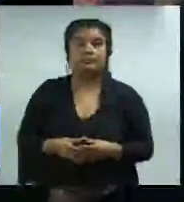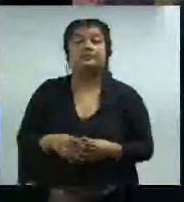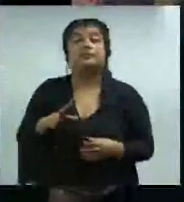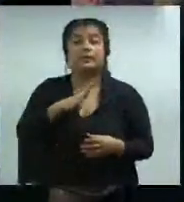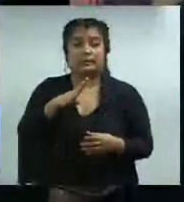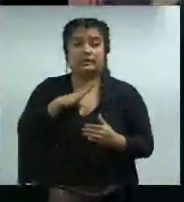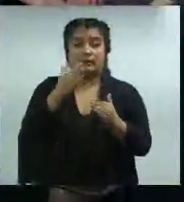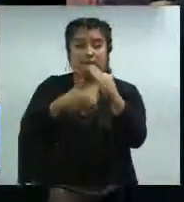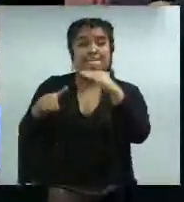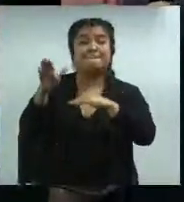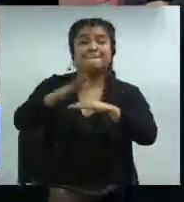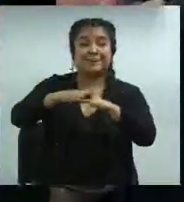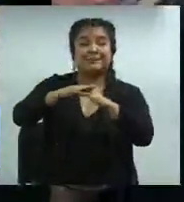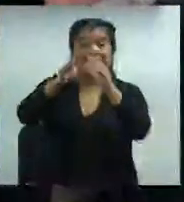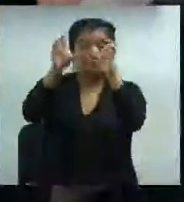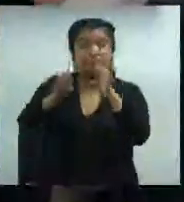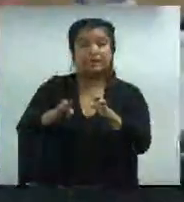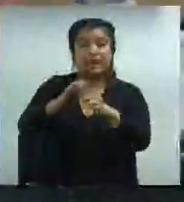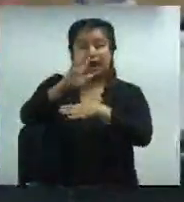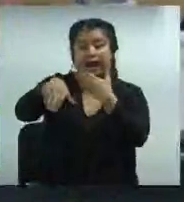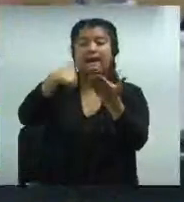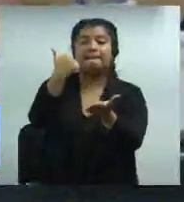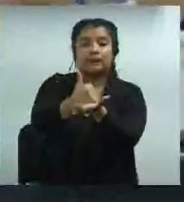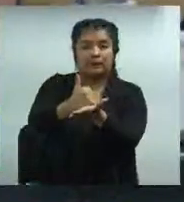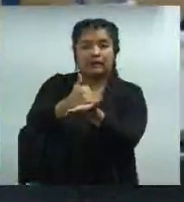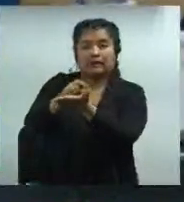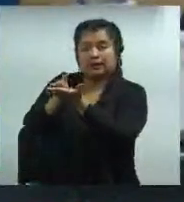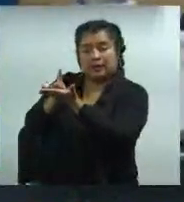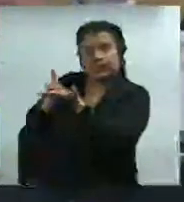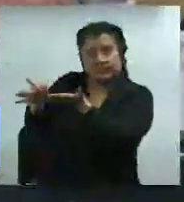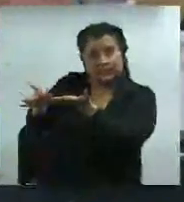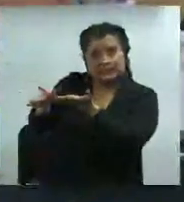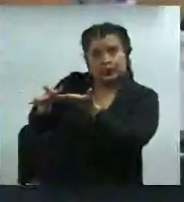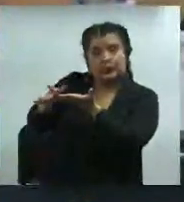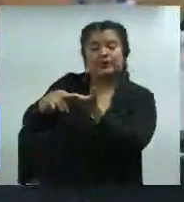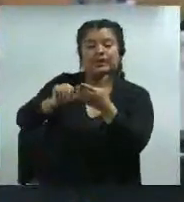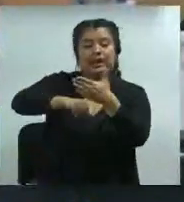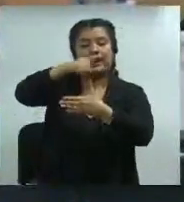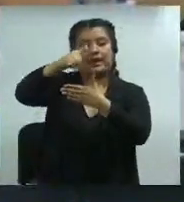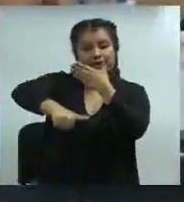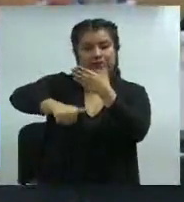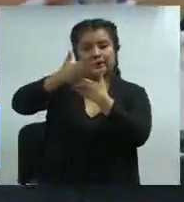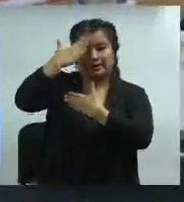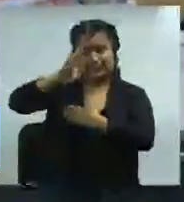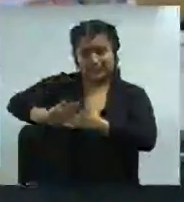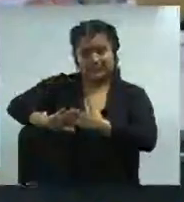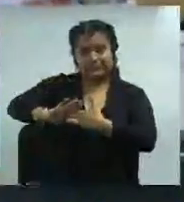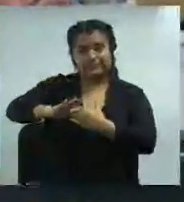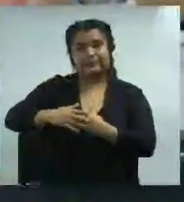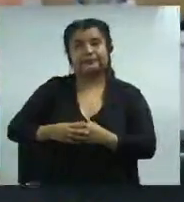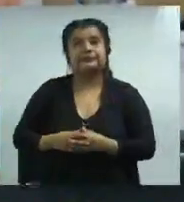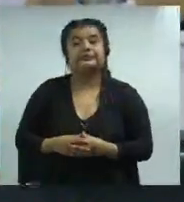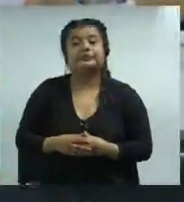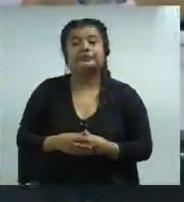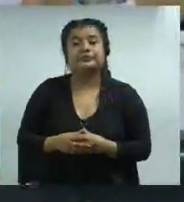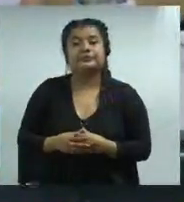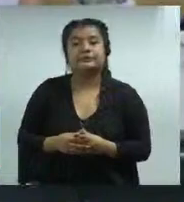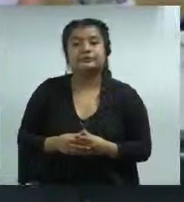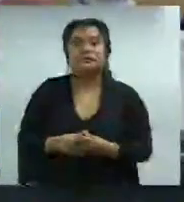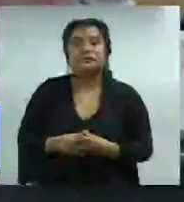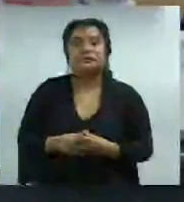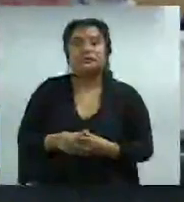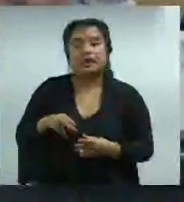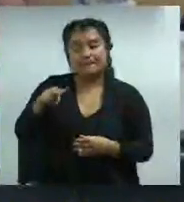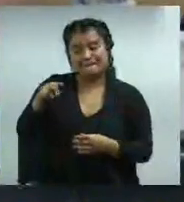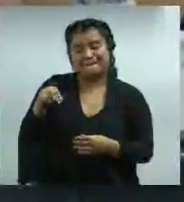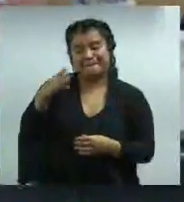Habiendo mayoría, queda aprobado su retiro del orden del día para el